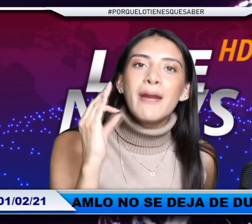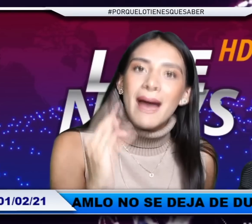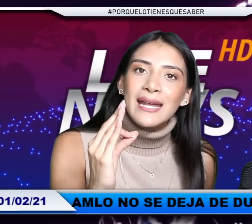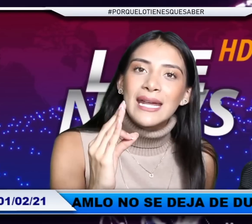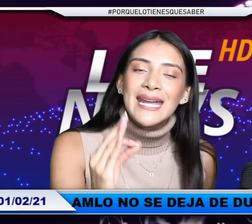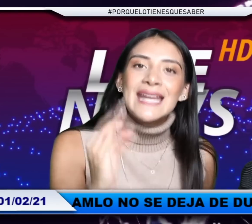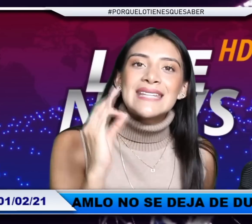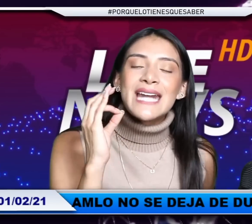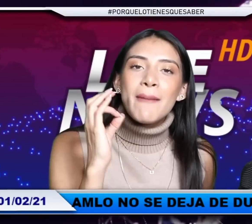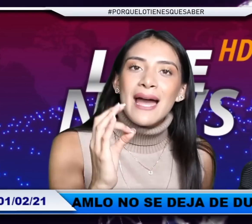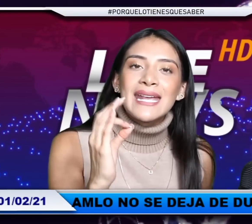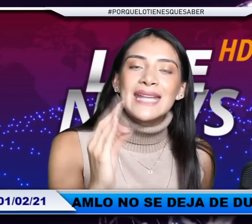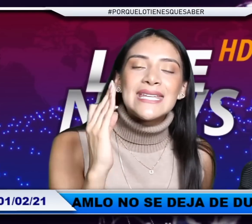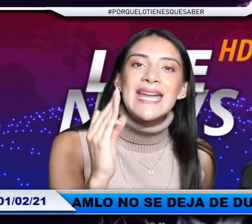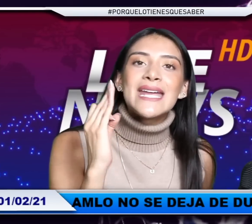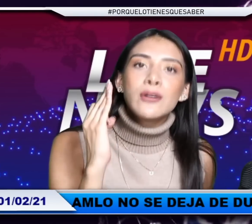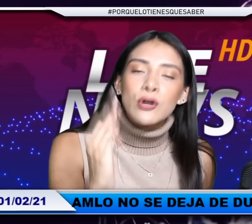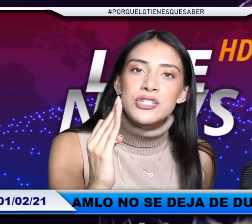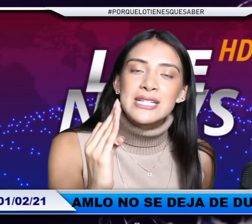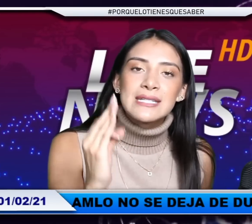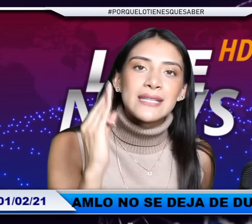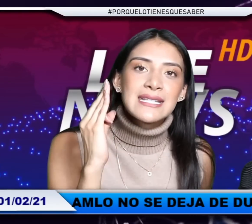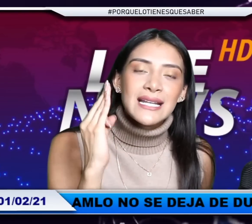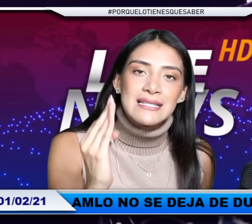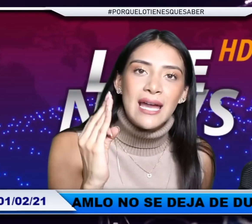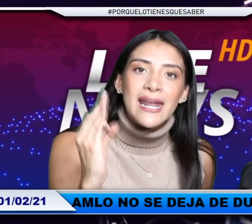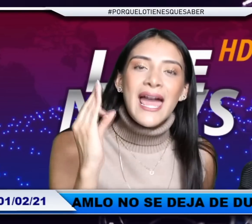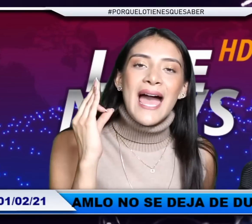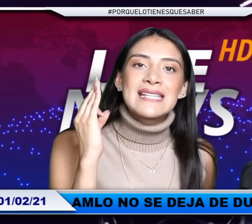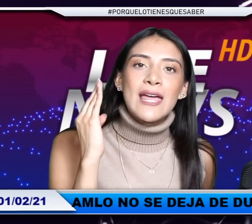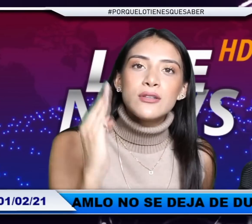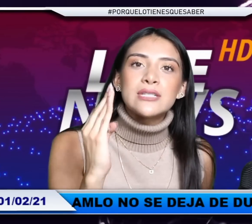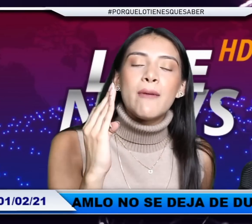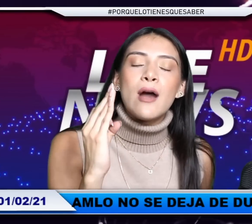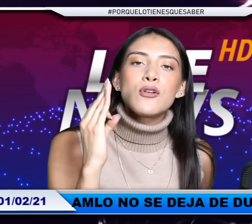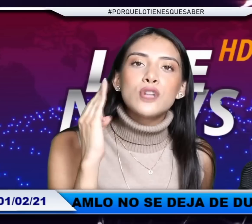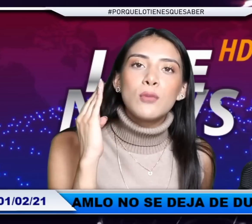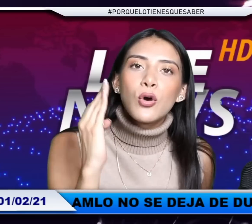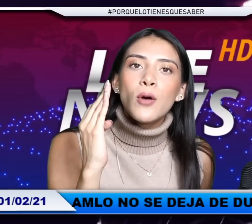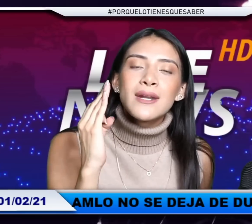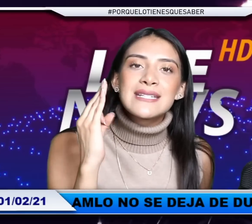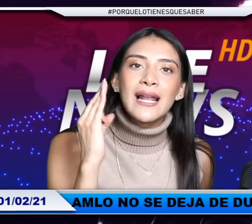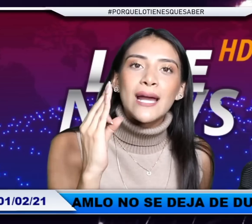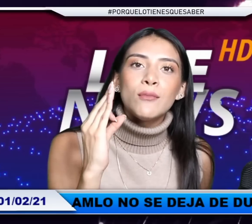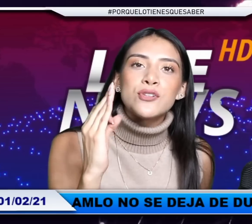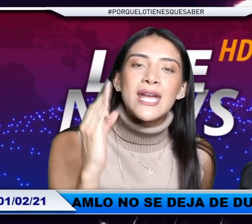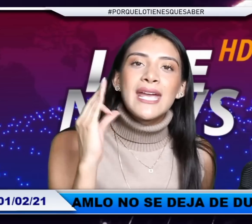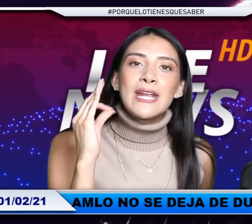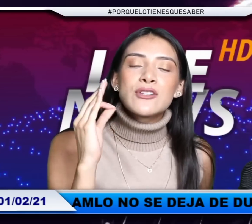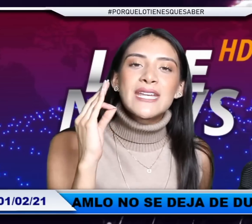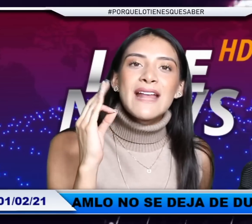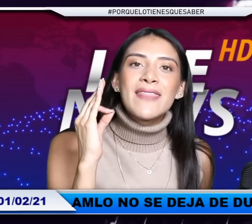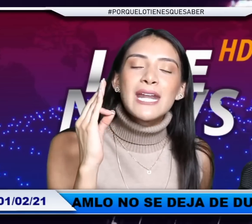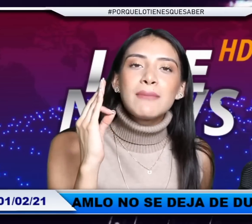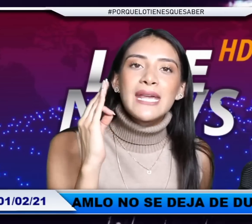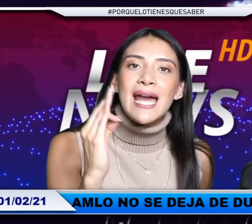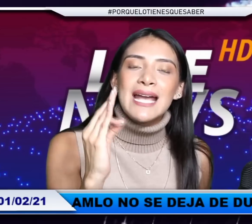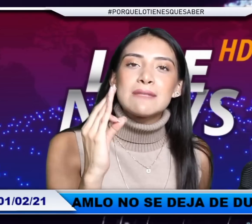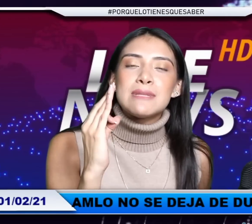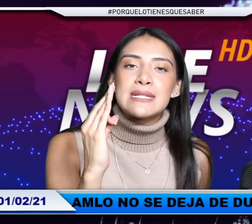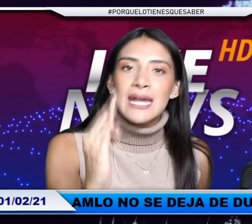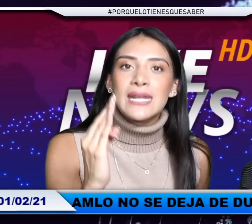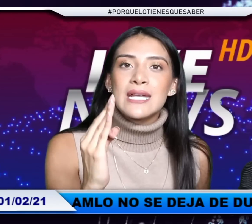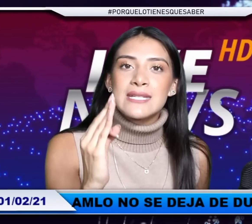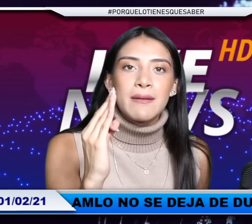mexicano trabaje día y noche sin descansar, hasta dos trabajos, como jóvenes salgamos y nos quieran dar